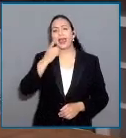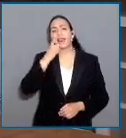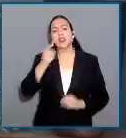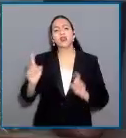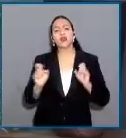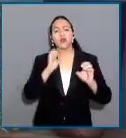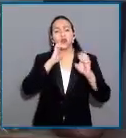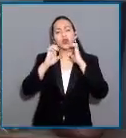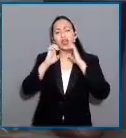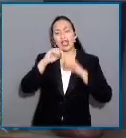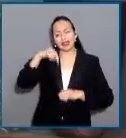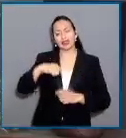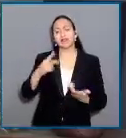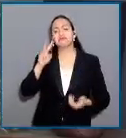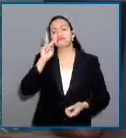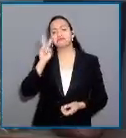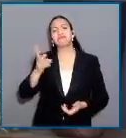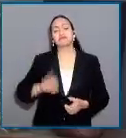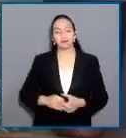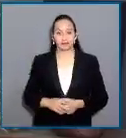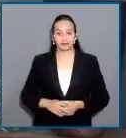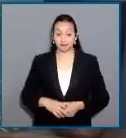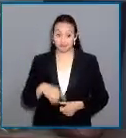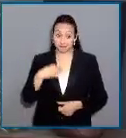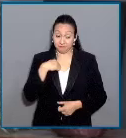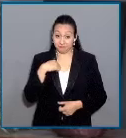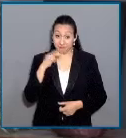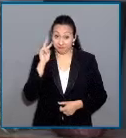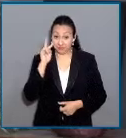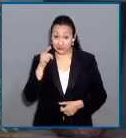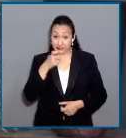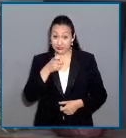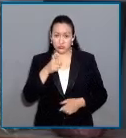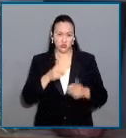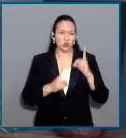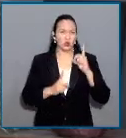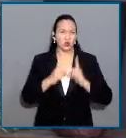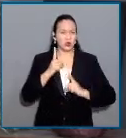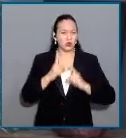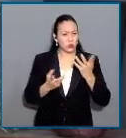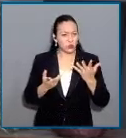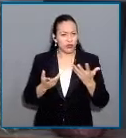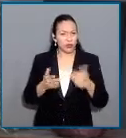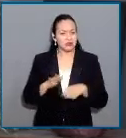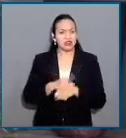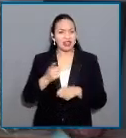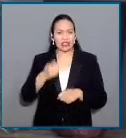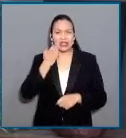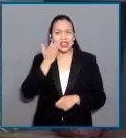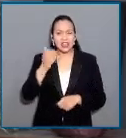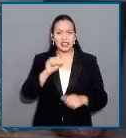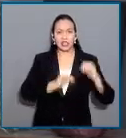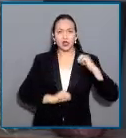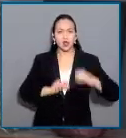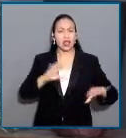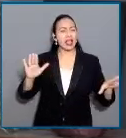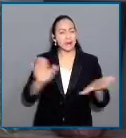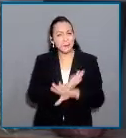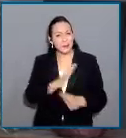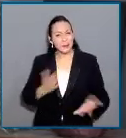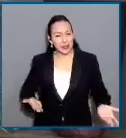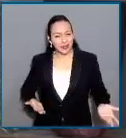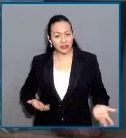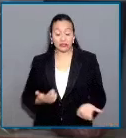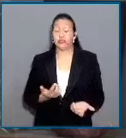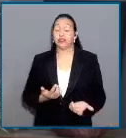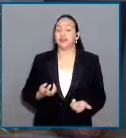Justicia TV. A mí me parece que la incertidumbre que genera el cambio del Poder Judicial en la dimensión que se está haciendo en este